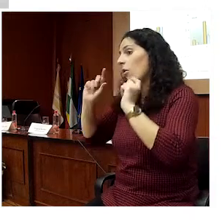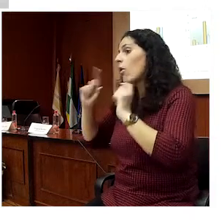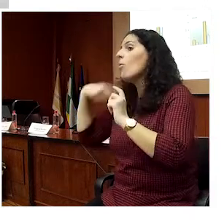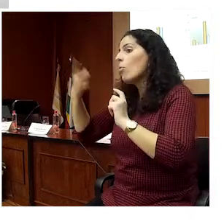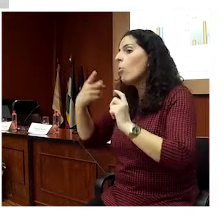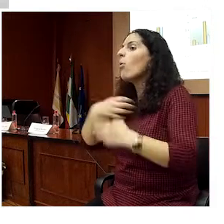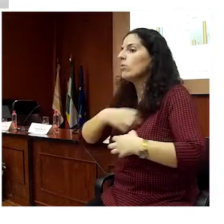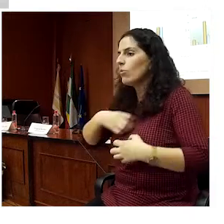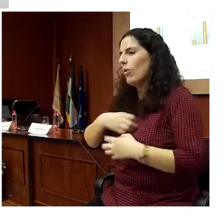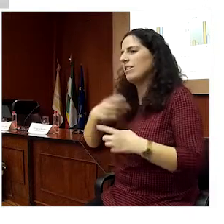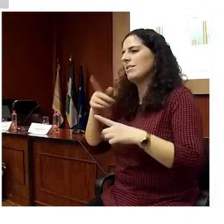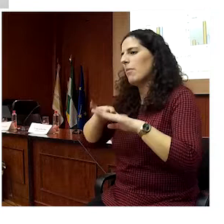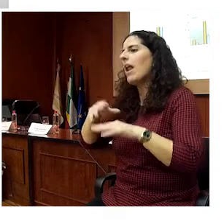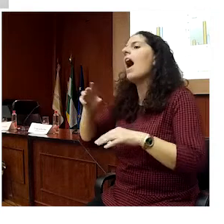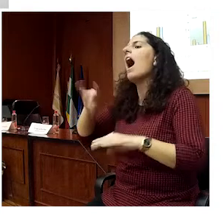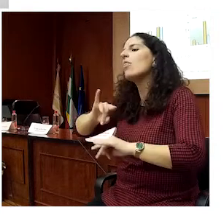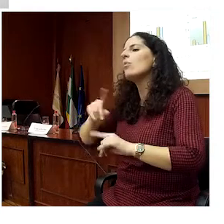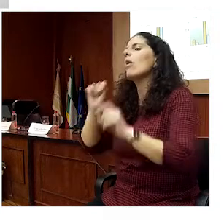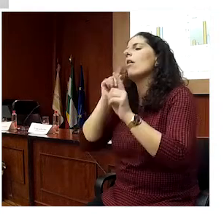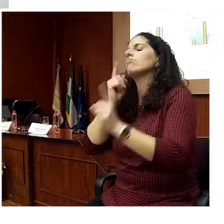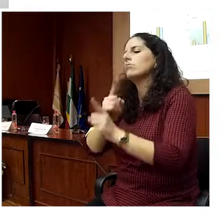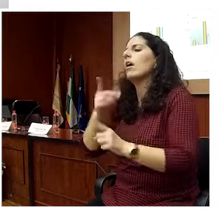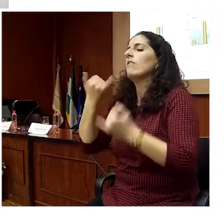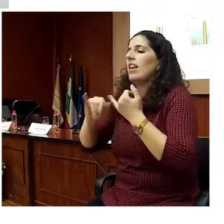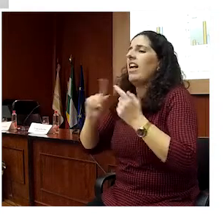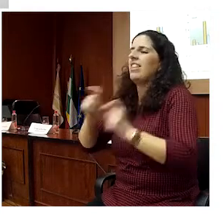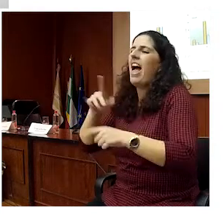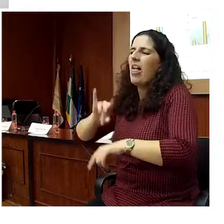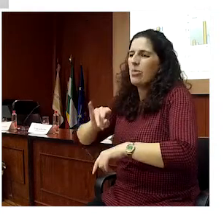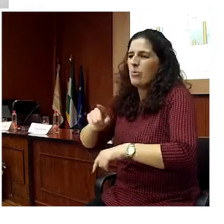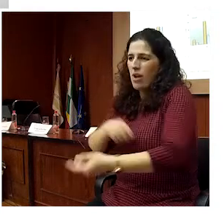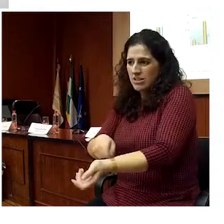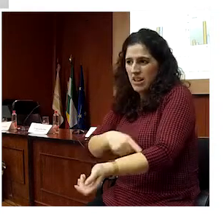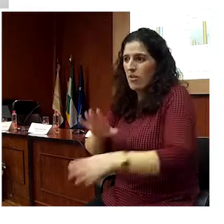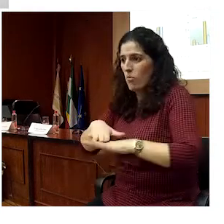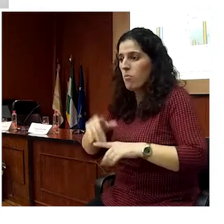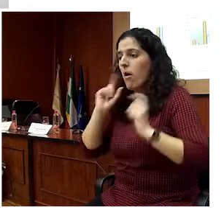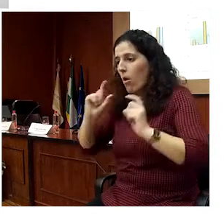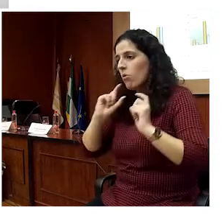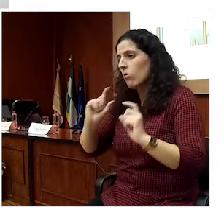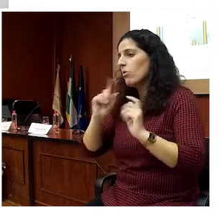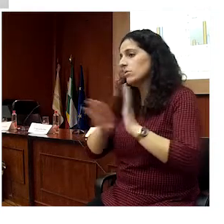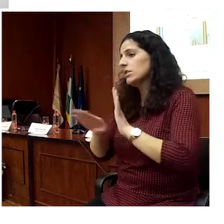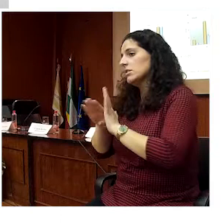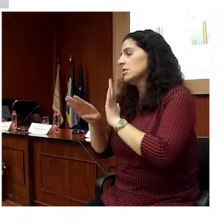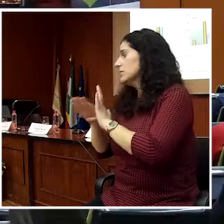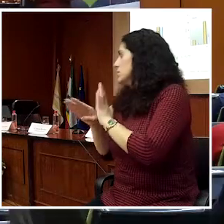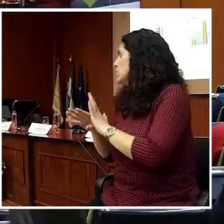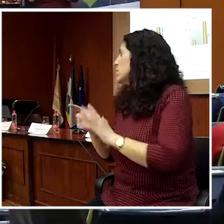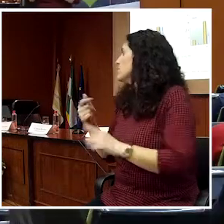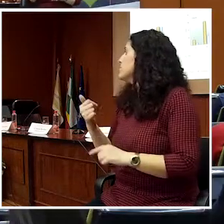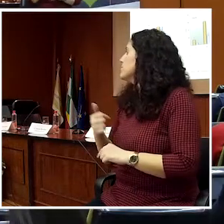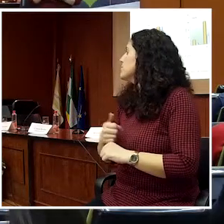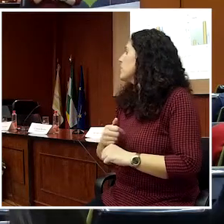alteraciones hormonales. La insulina, que es una de las hormonas que participa de manera importante en el control de